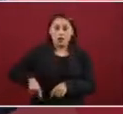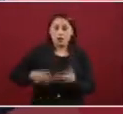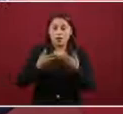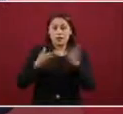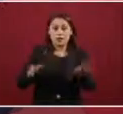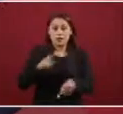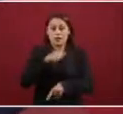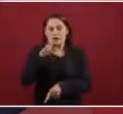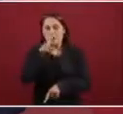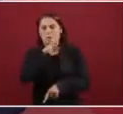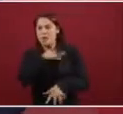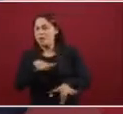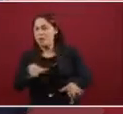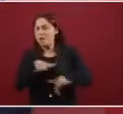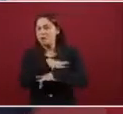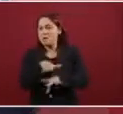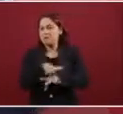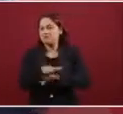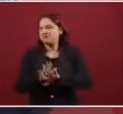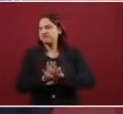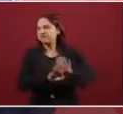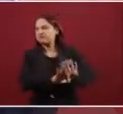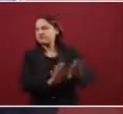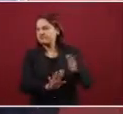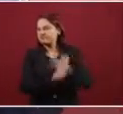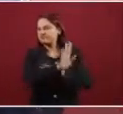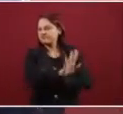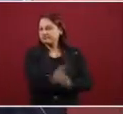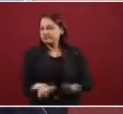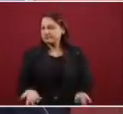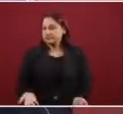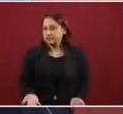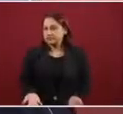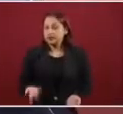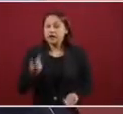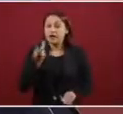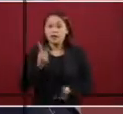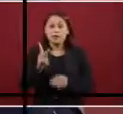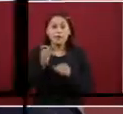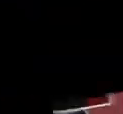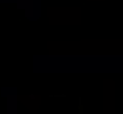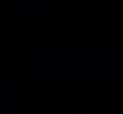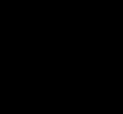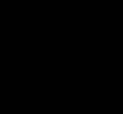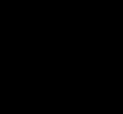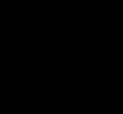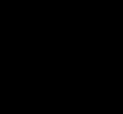y ya no es lo mismo.